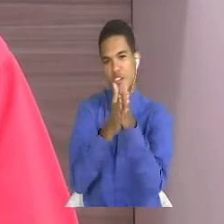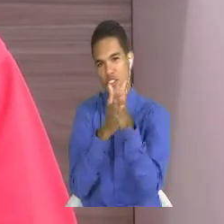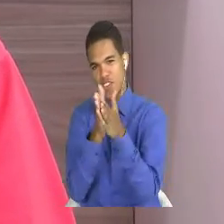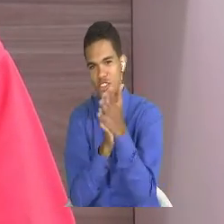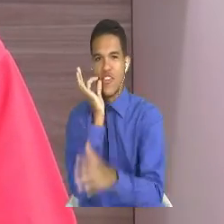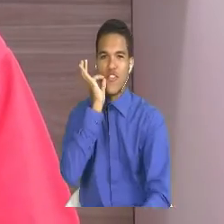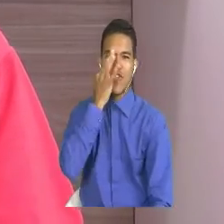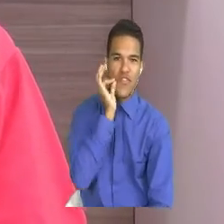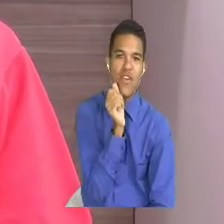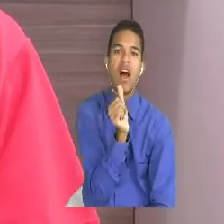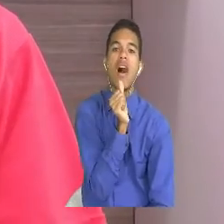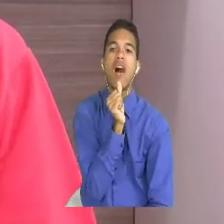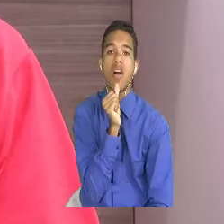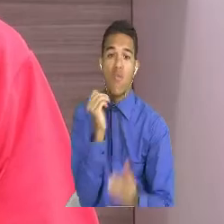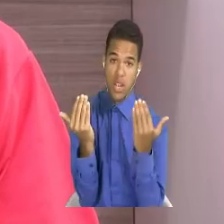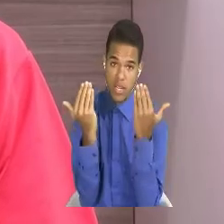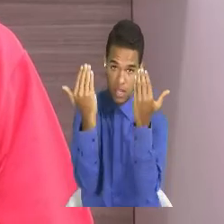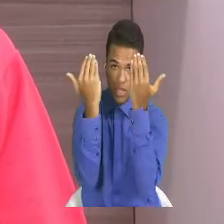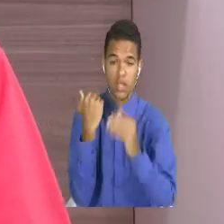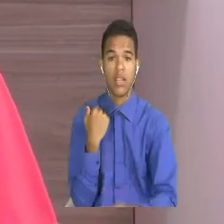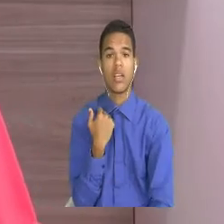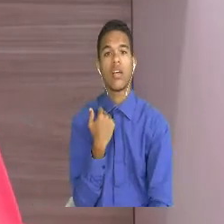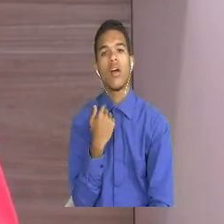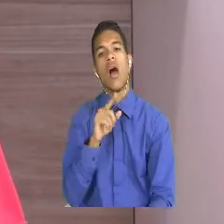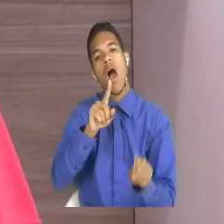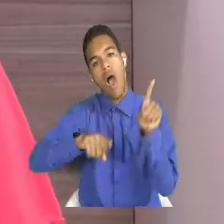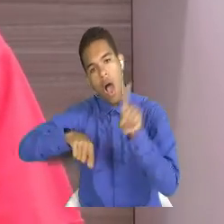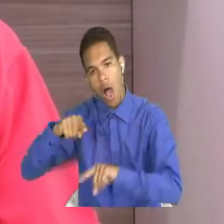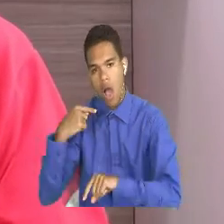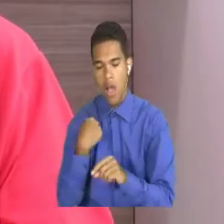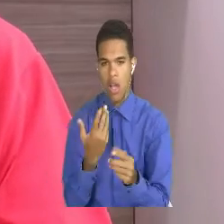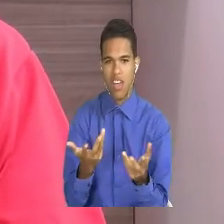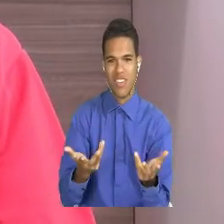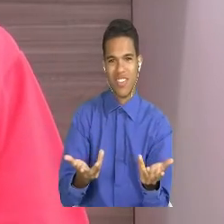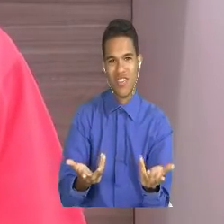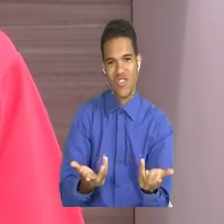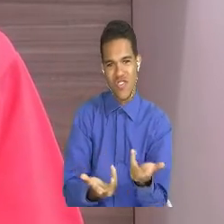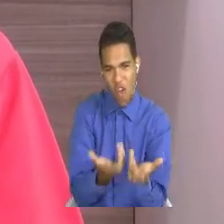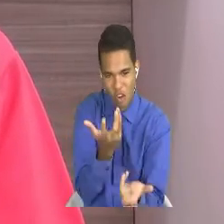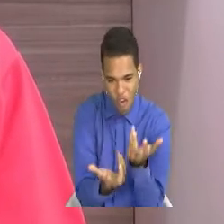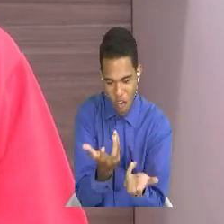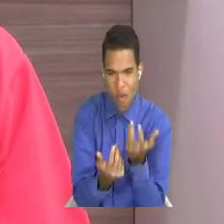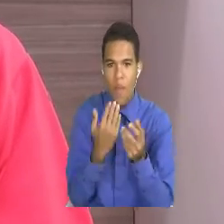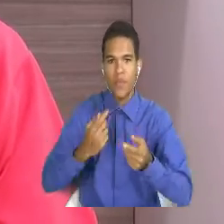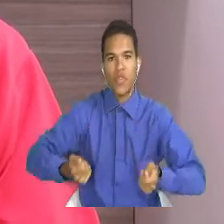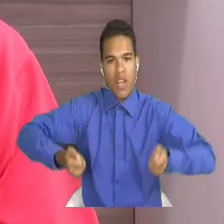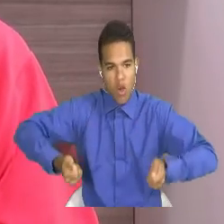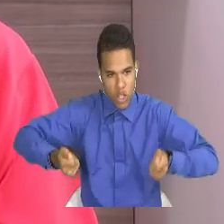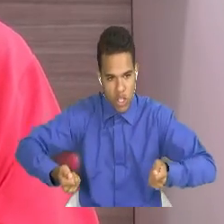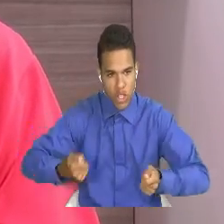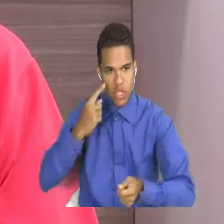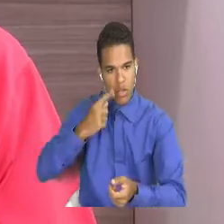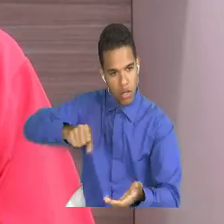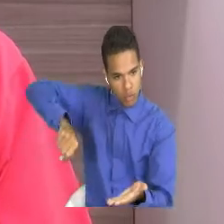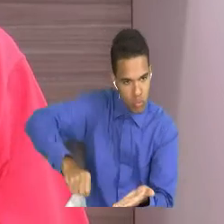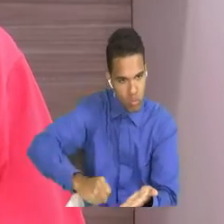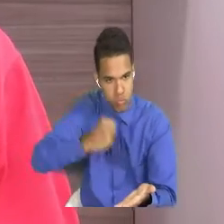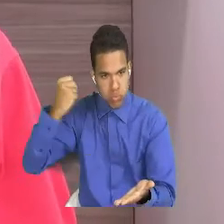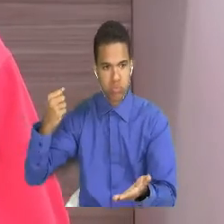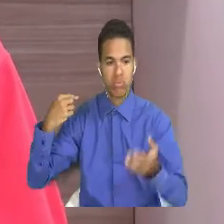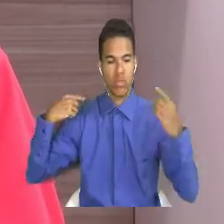agua potable. Algunos utensilios de cocina también se piden, cucharones, ollas para preparar alimentos. Abrigos,